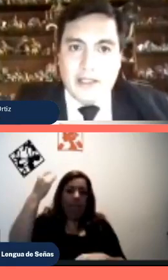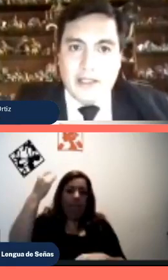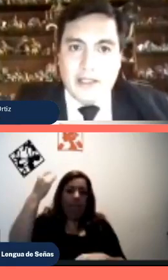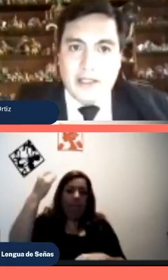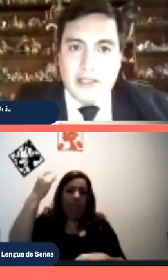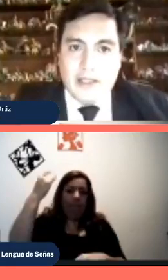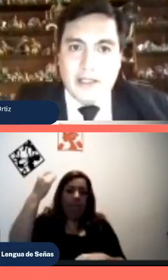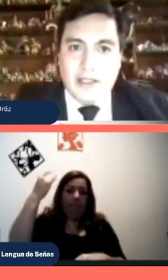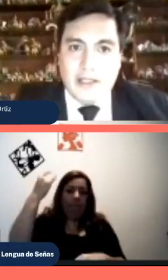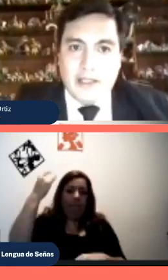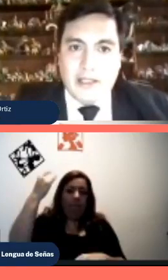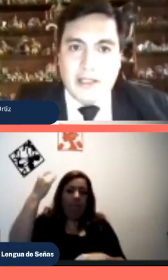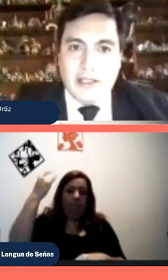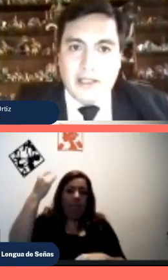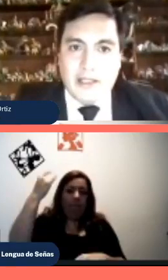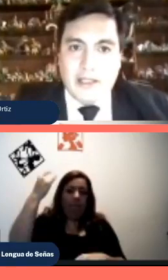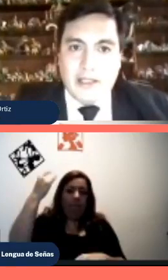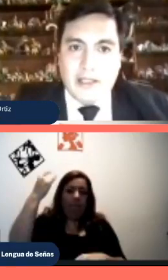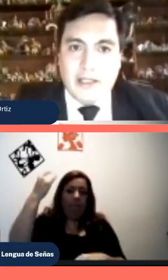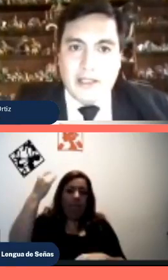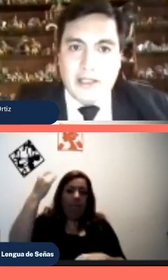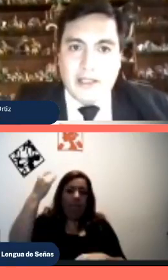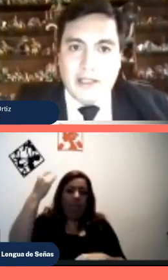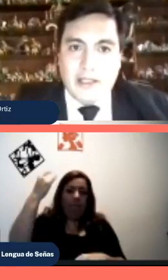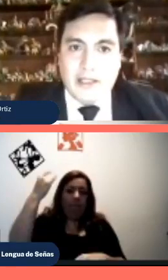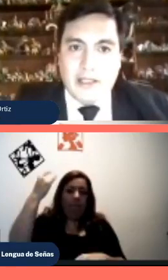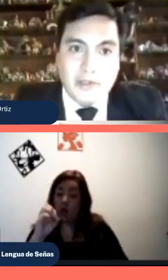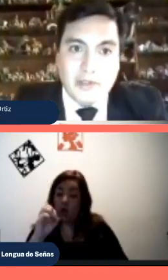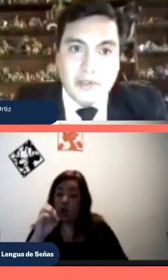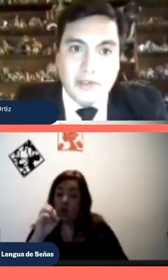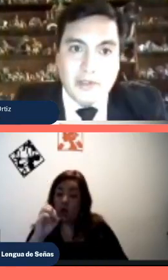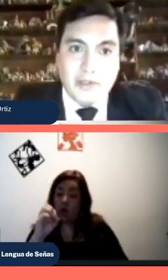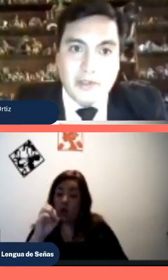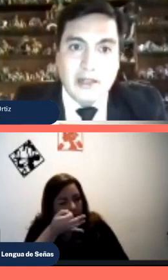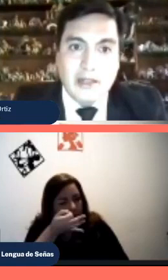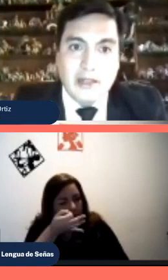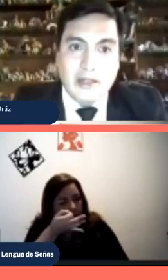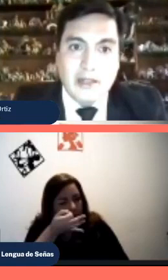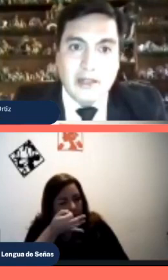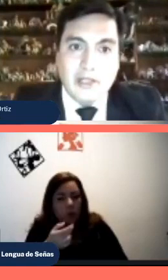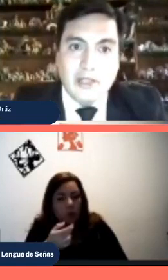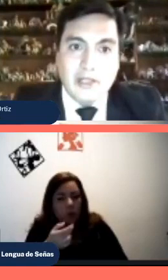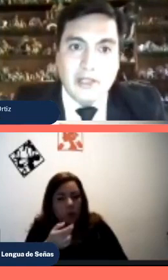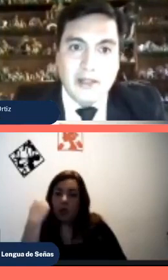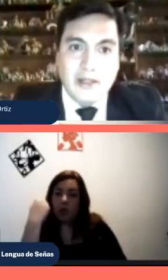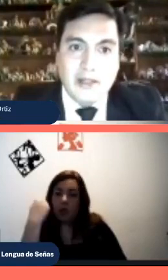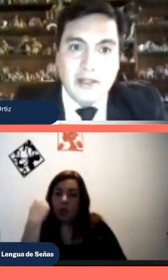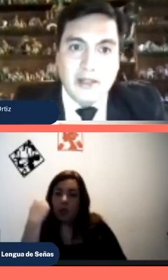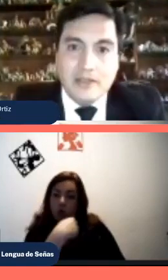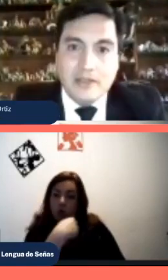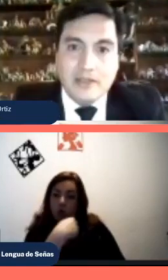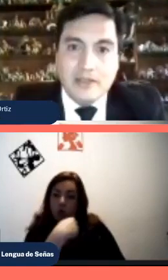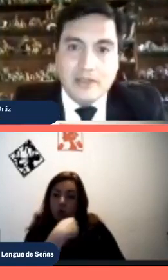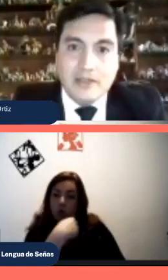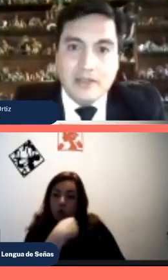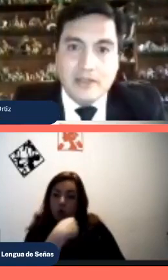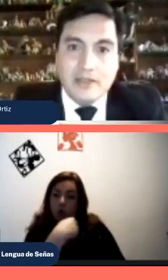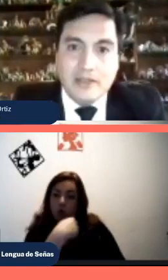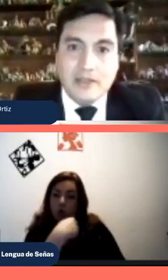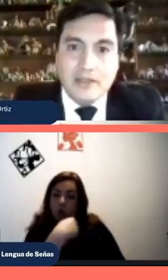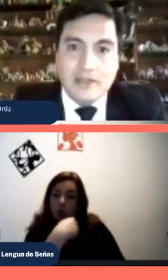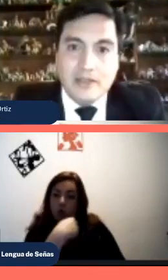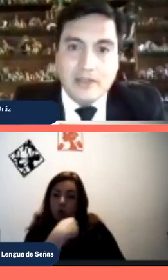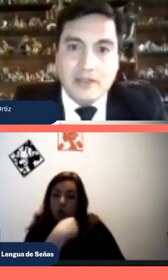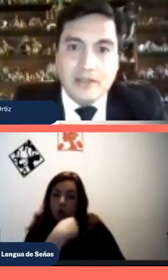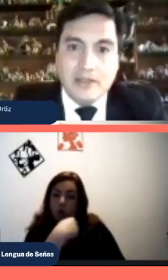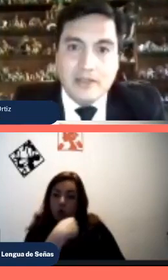Llama la atención de Pelagornis, si nos fijamos en el rostro de este animal, es la existencia de